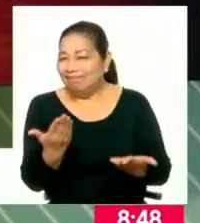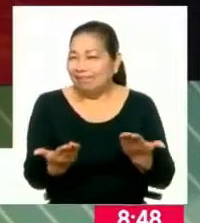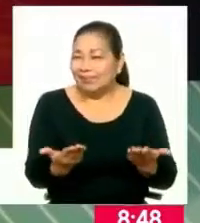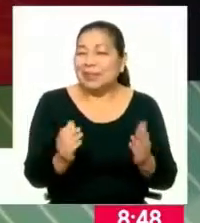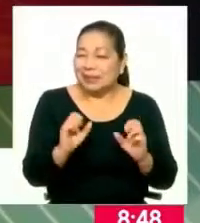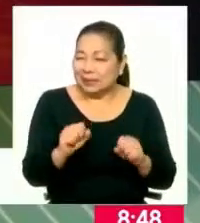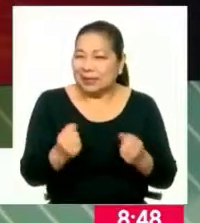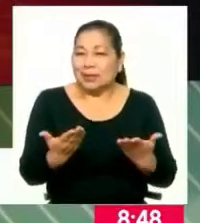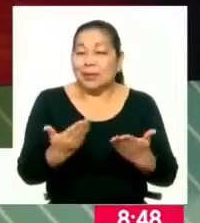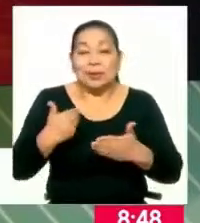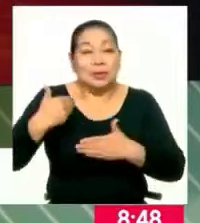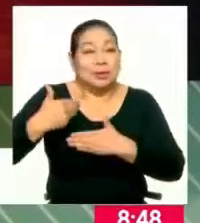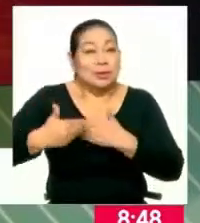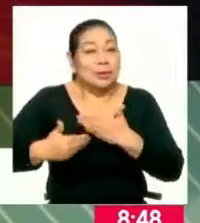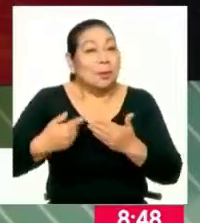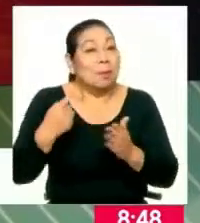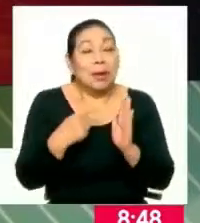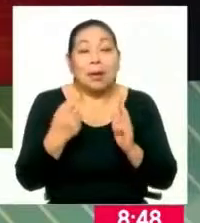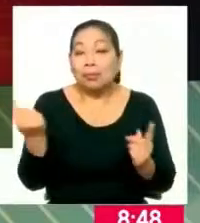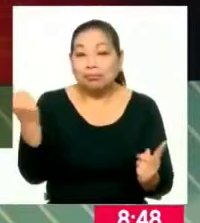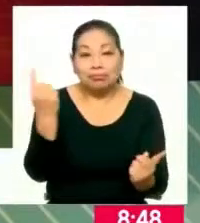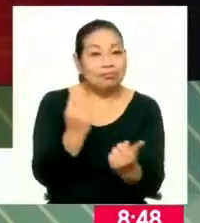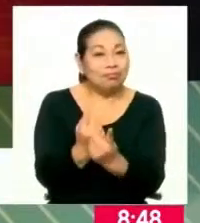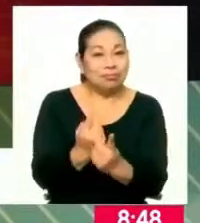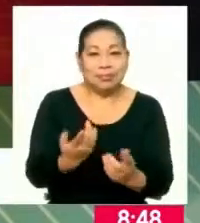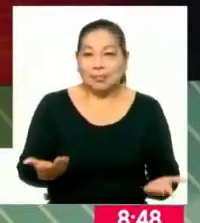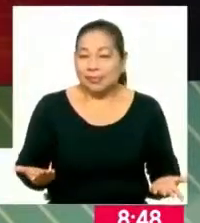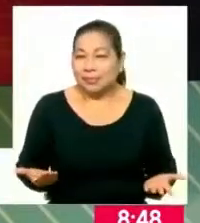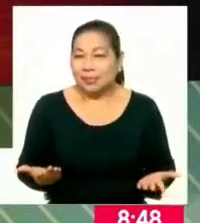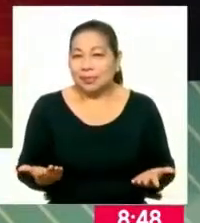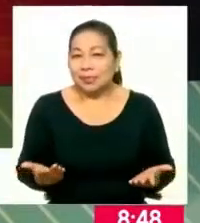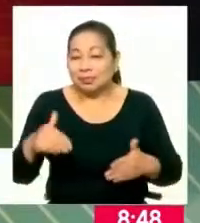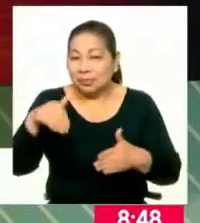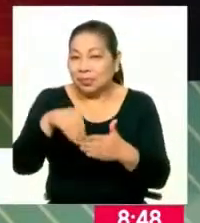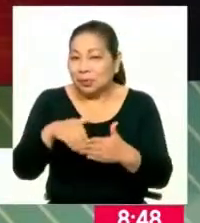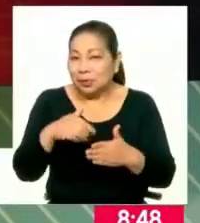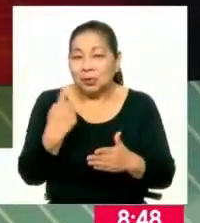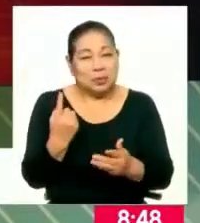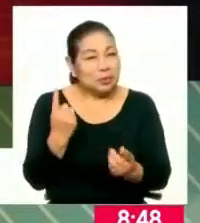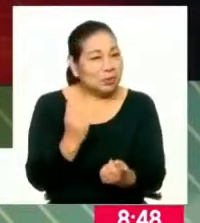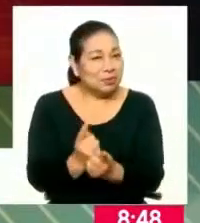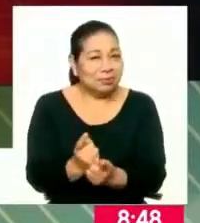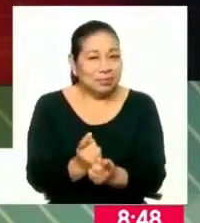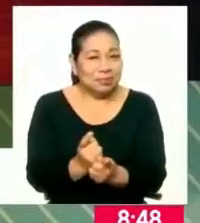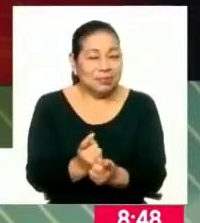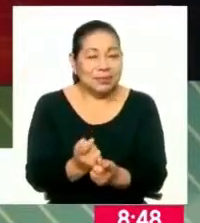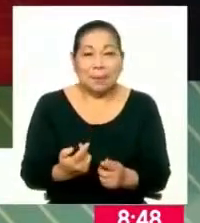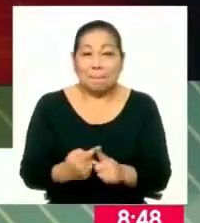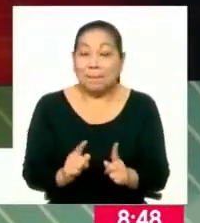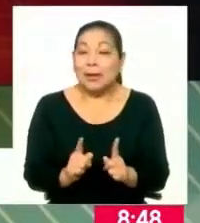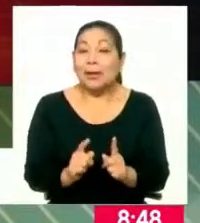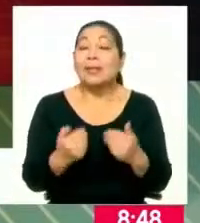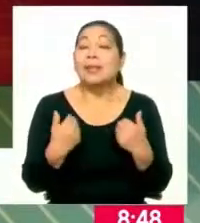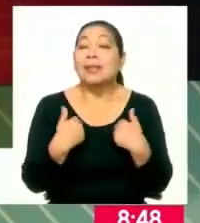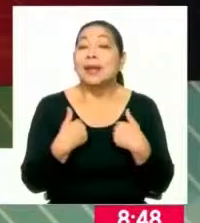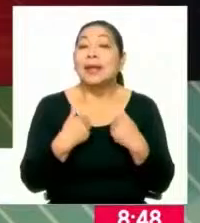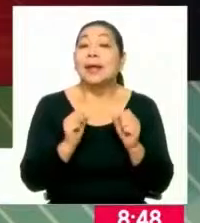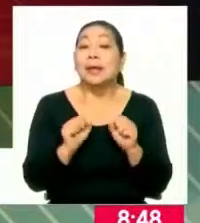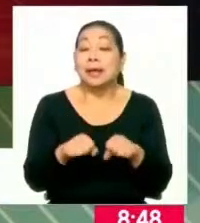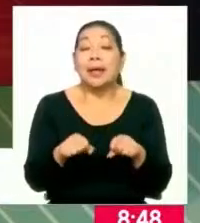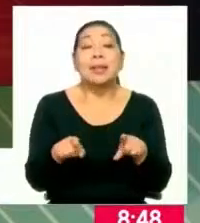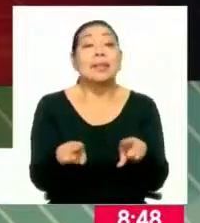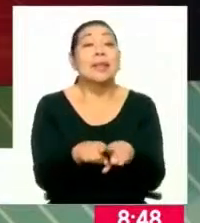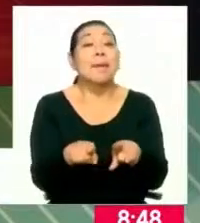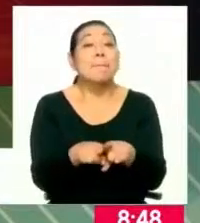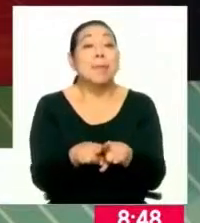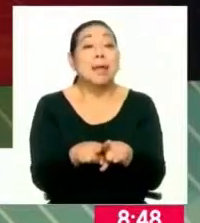esa posibilidad de un proceso solamente presidencial, o sea, una elección solamente presidencial, complementaria, sino debería preverse el escenario